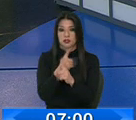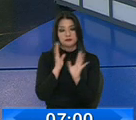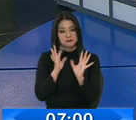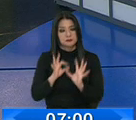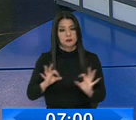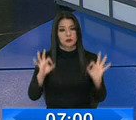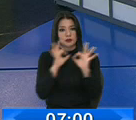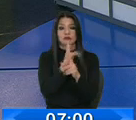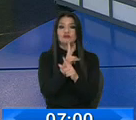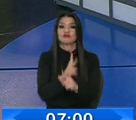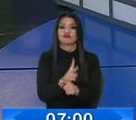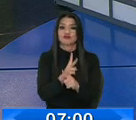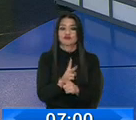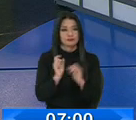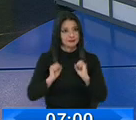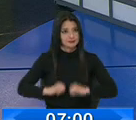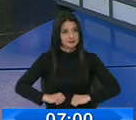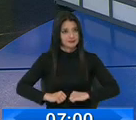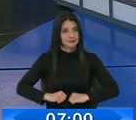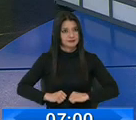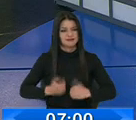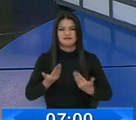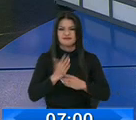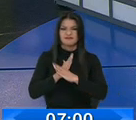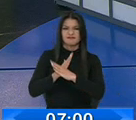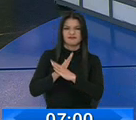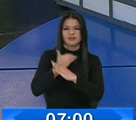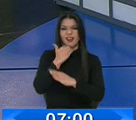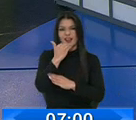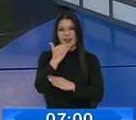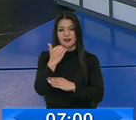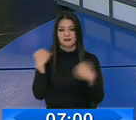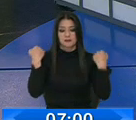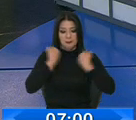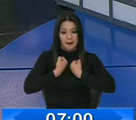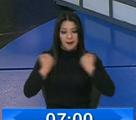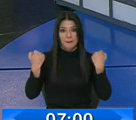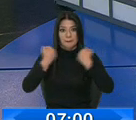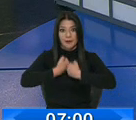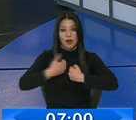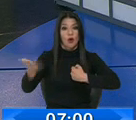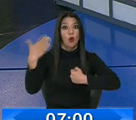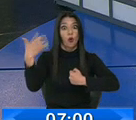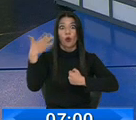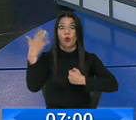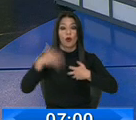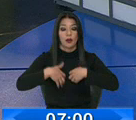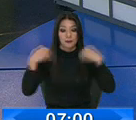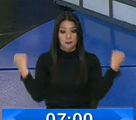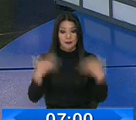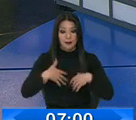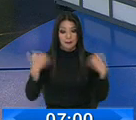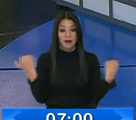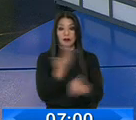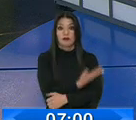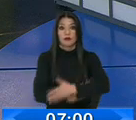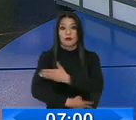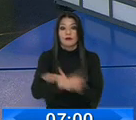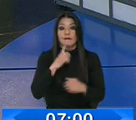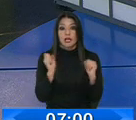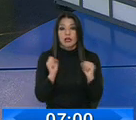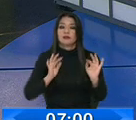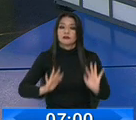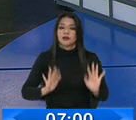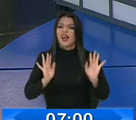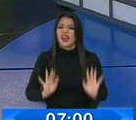tomar las precauciones para evitar estar con 20 sacos, luego asfixiarnos, estar con camiseta o short y luego morirnos de frío, porque